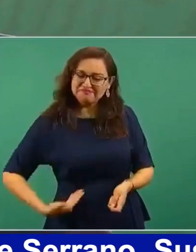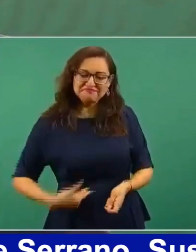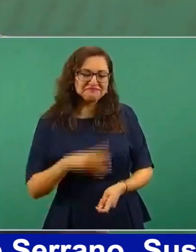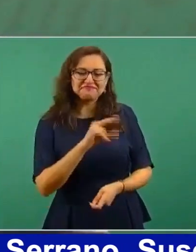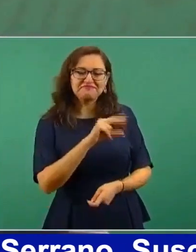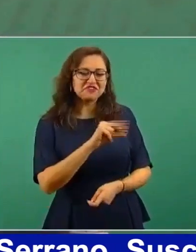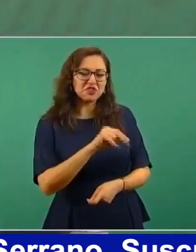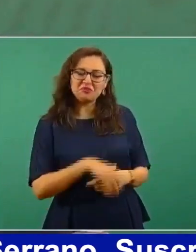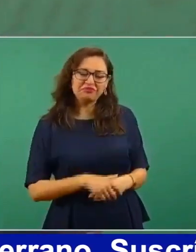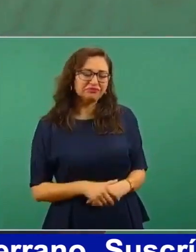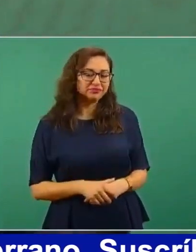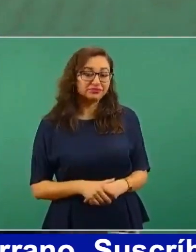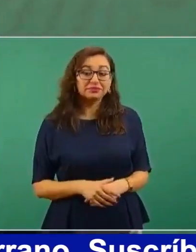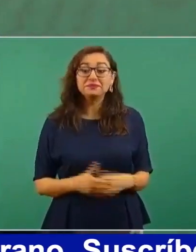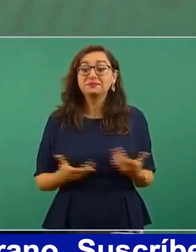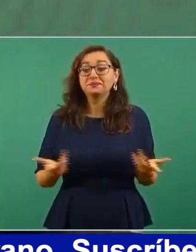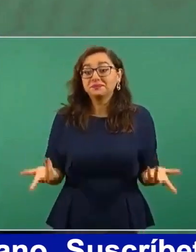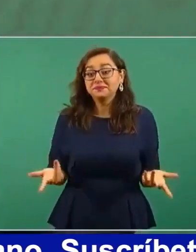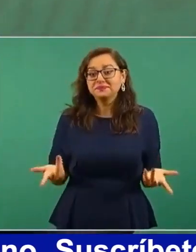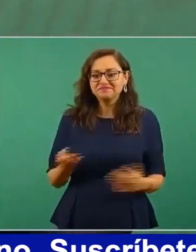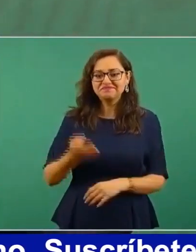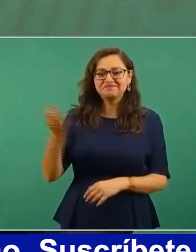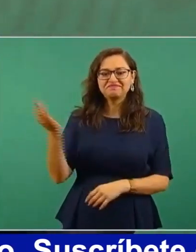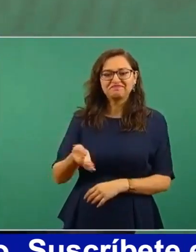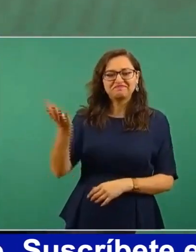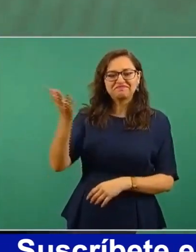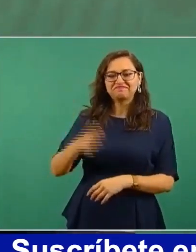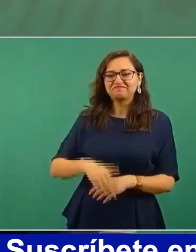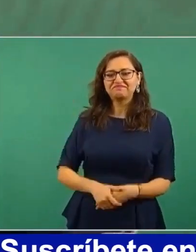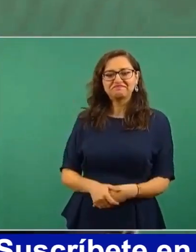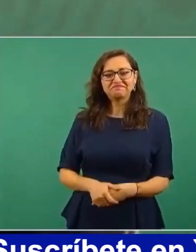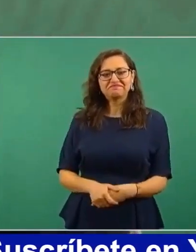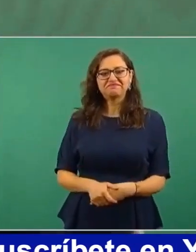presidencia. Y así fue.